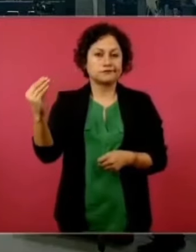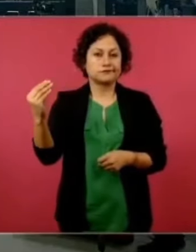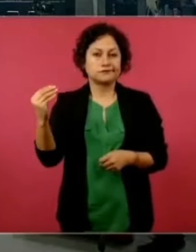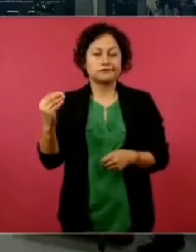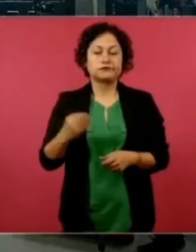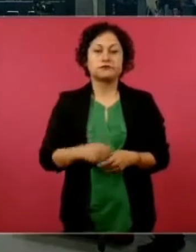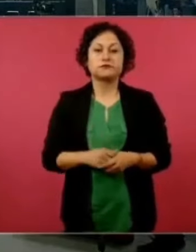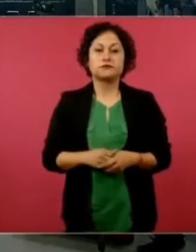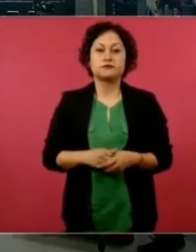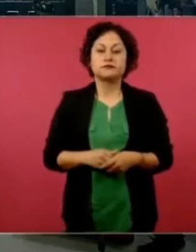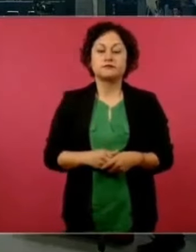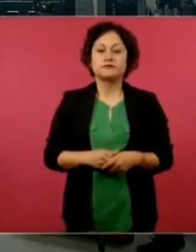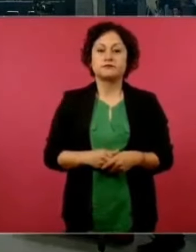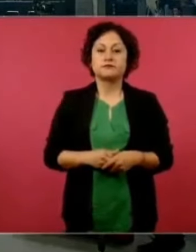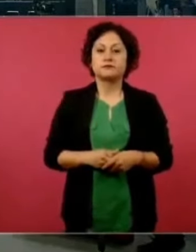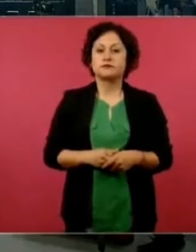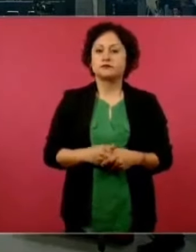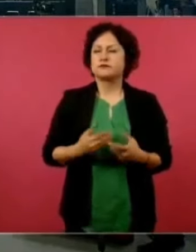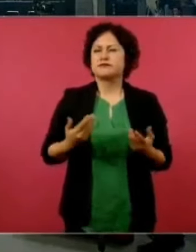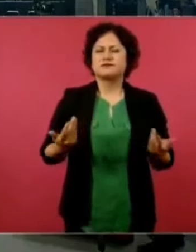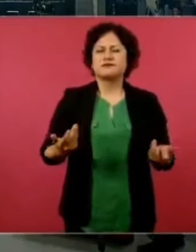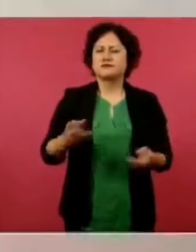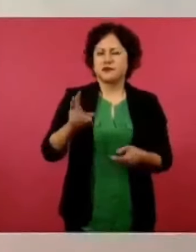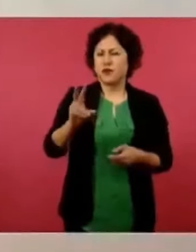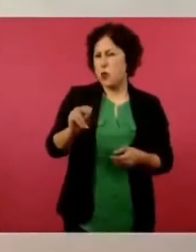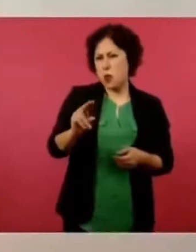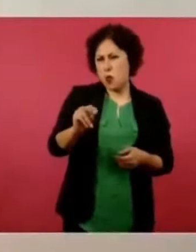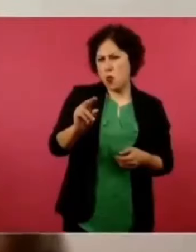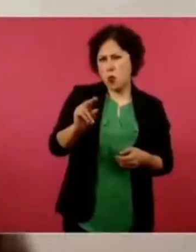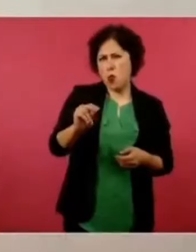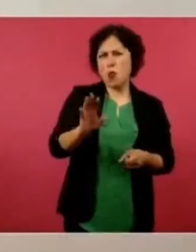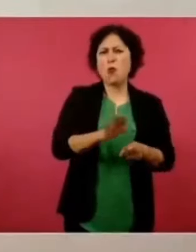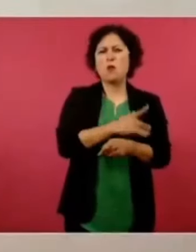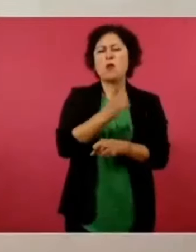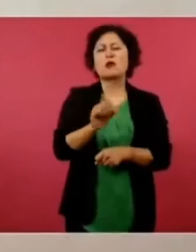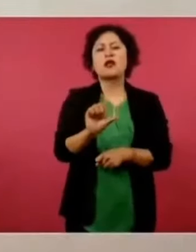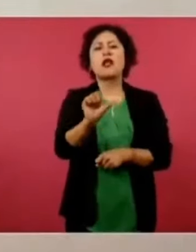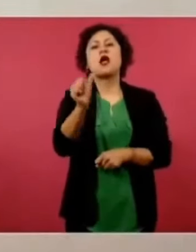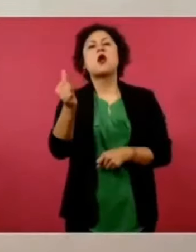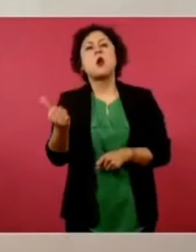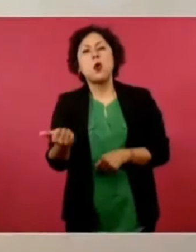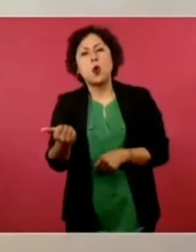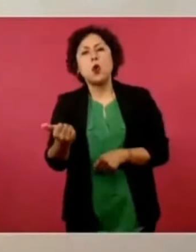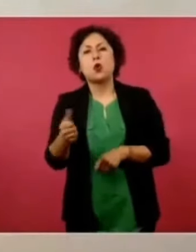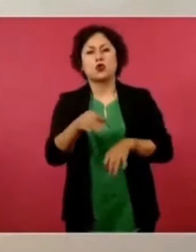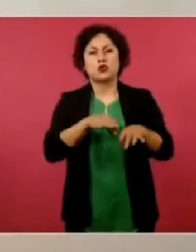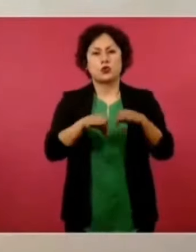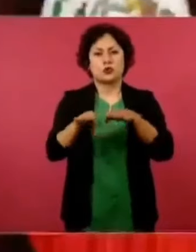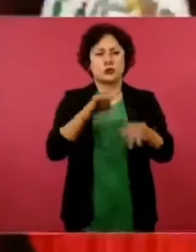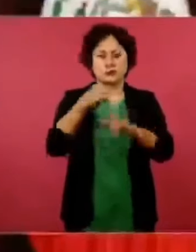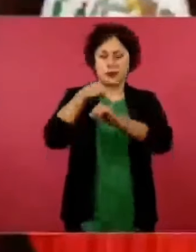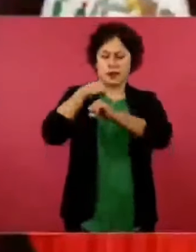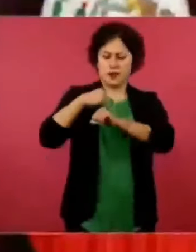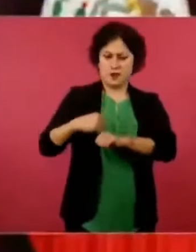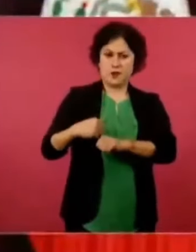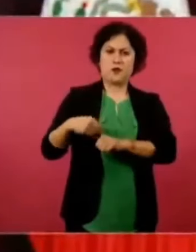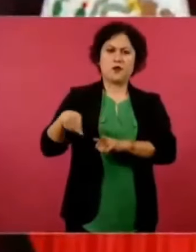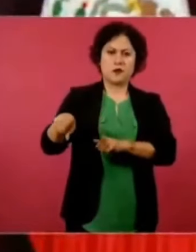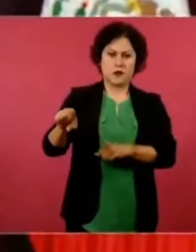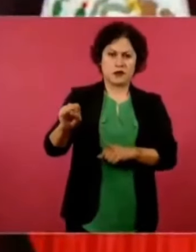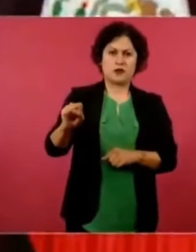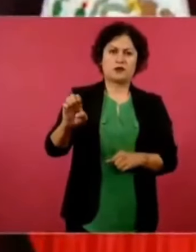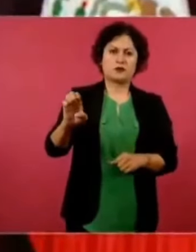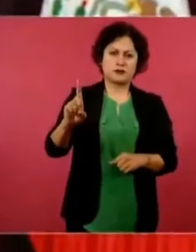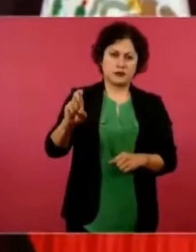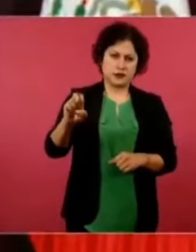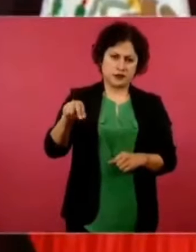defensa No necesariamente es que hay otras este funciones que tiene la